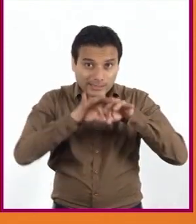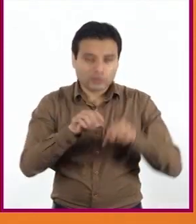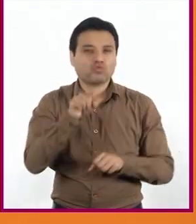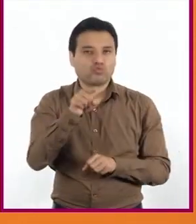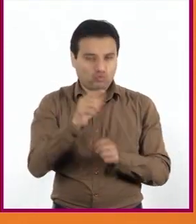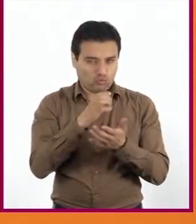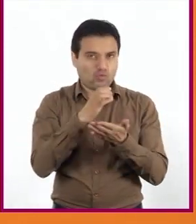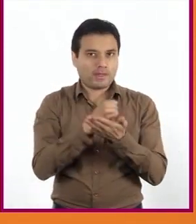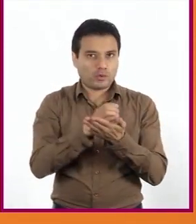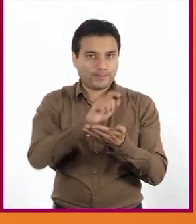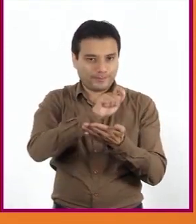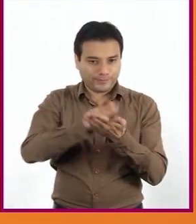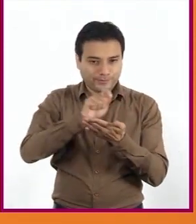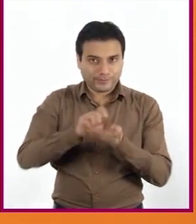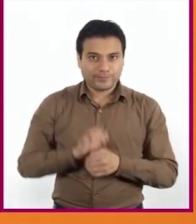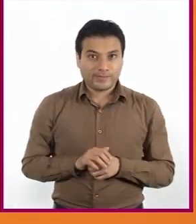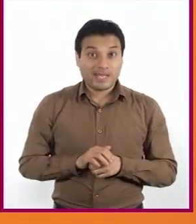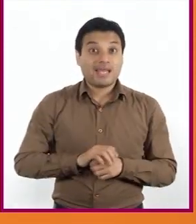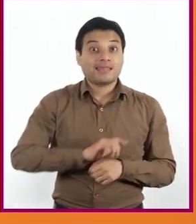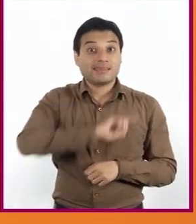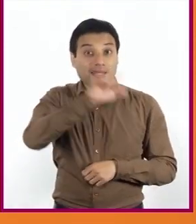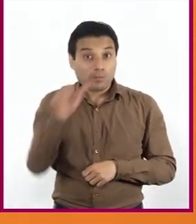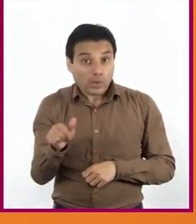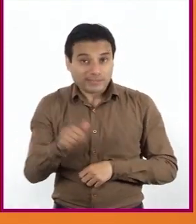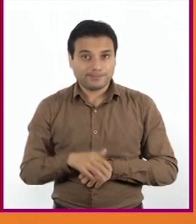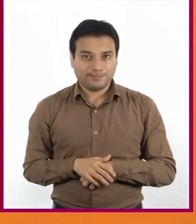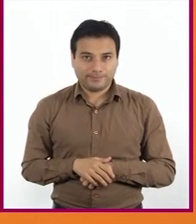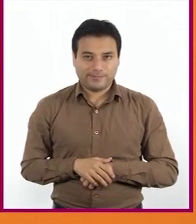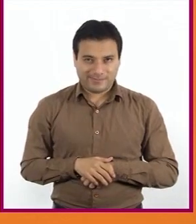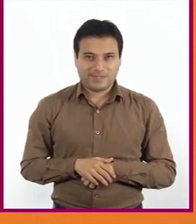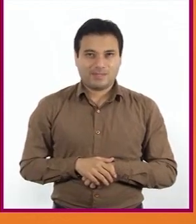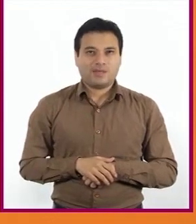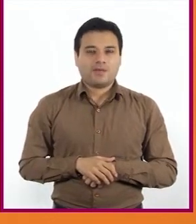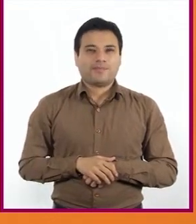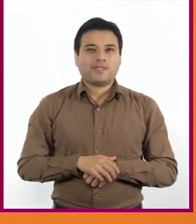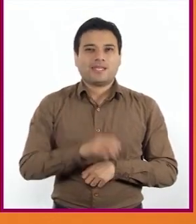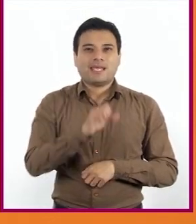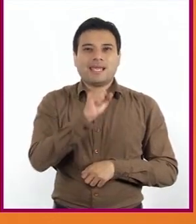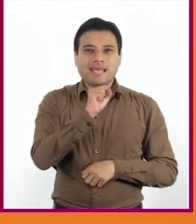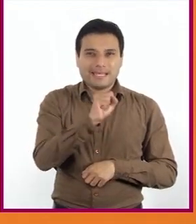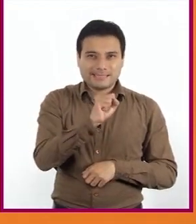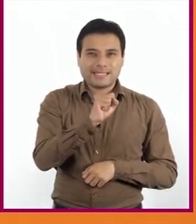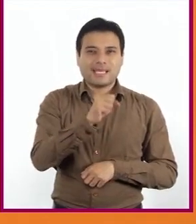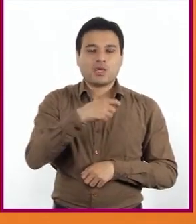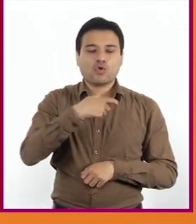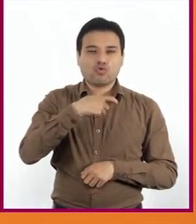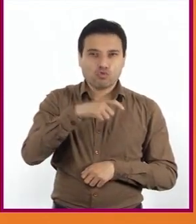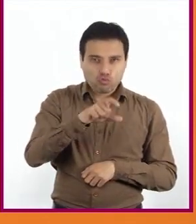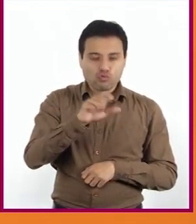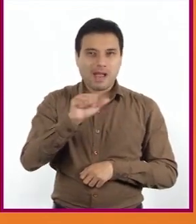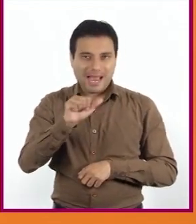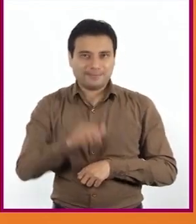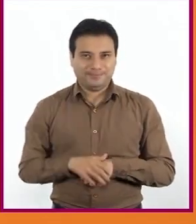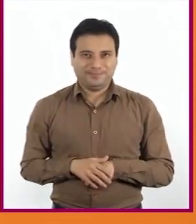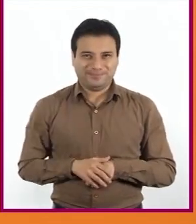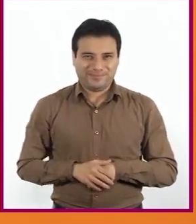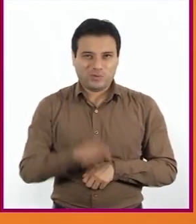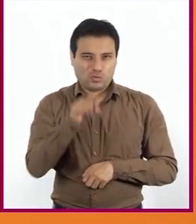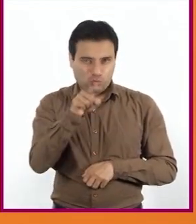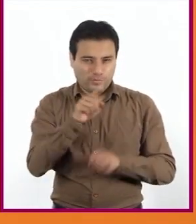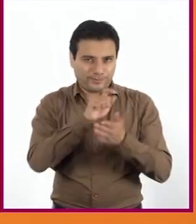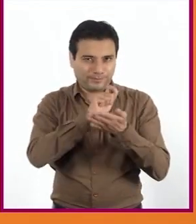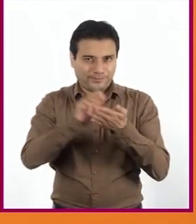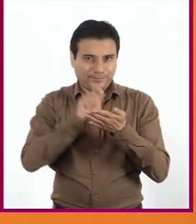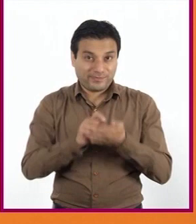complementar el cuadro SQA. Sabe, quiere saber, aprendió. Con lo aprendido a lo largo de